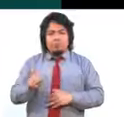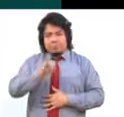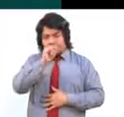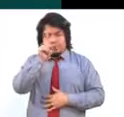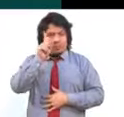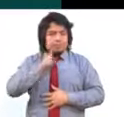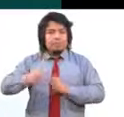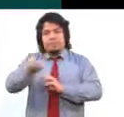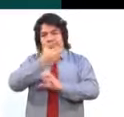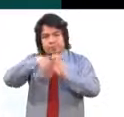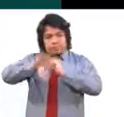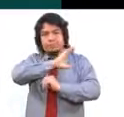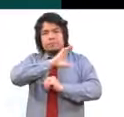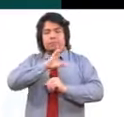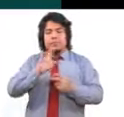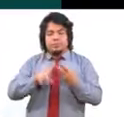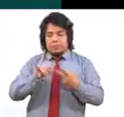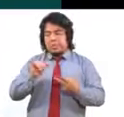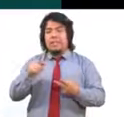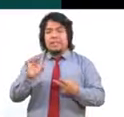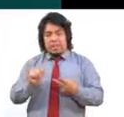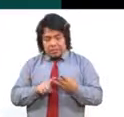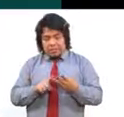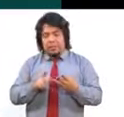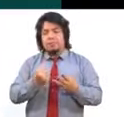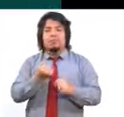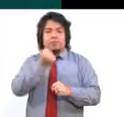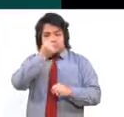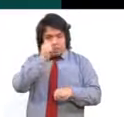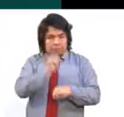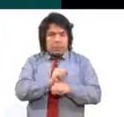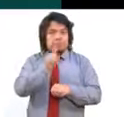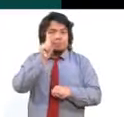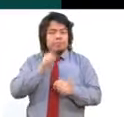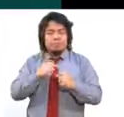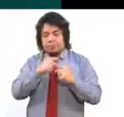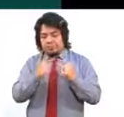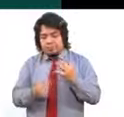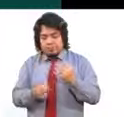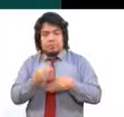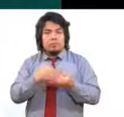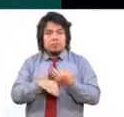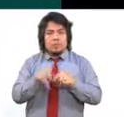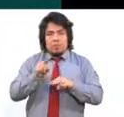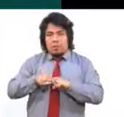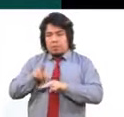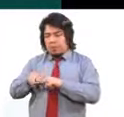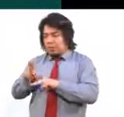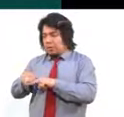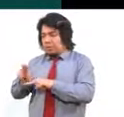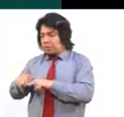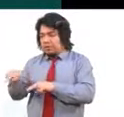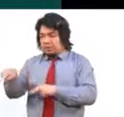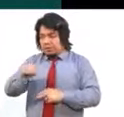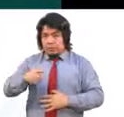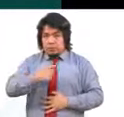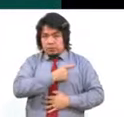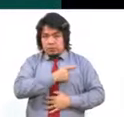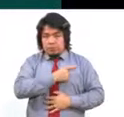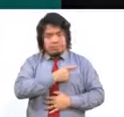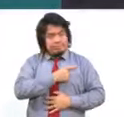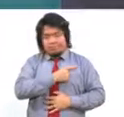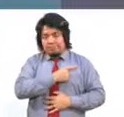Sheinbaum, Ingrid Gómez, desde la Secretaría de las Mujeres y quienes conforman este panel, no están solas. Con ese